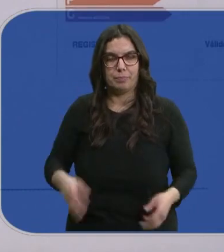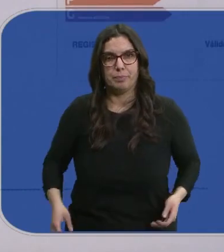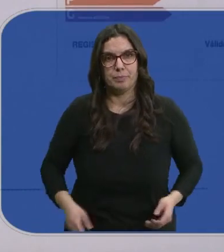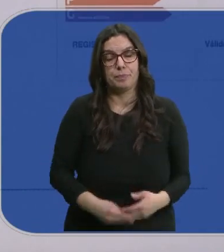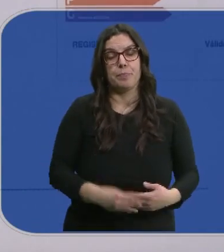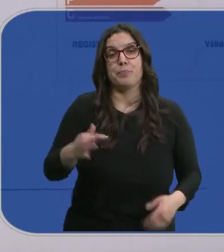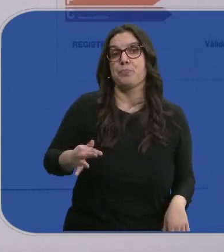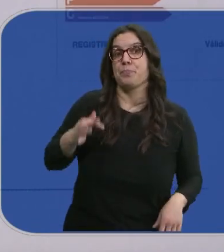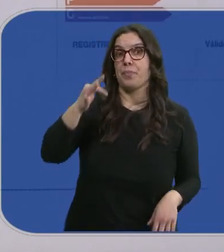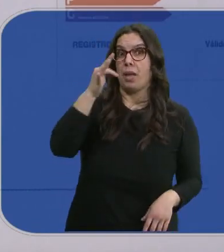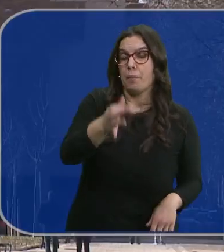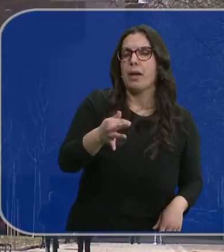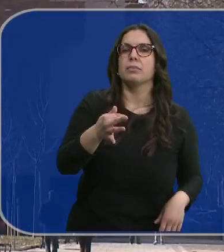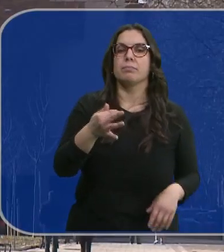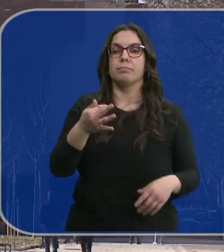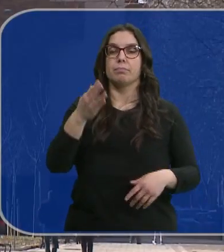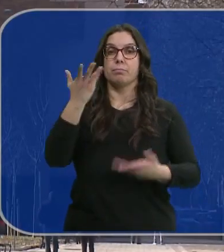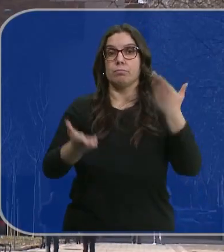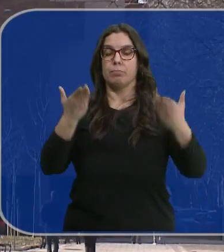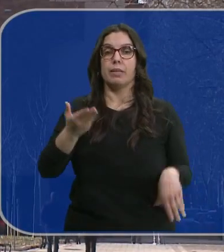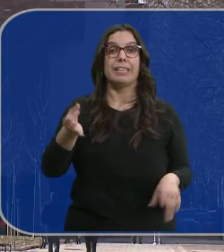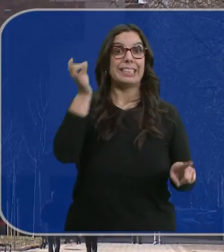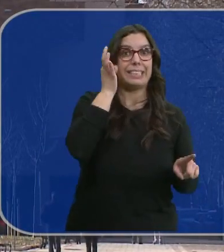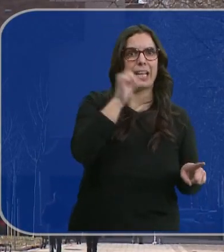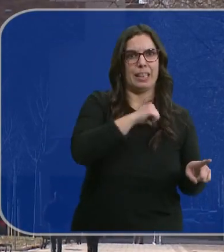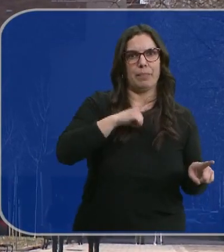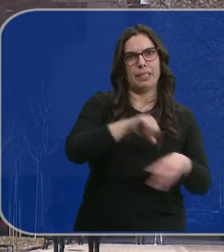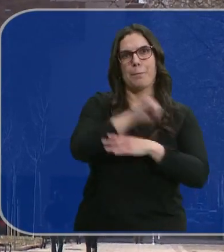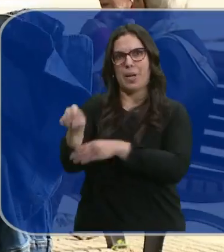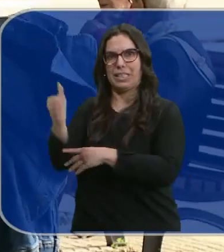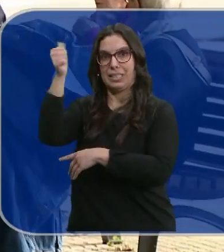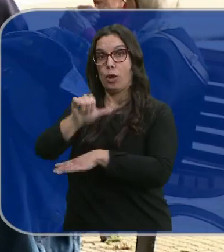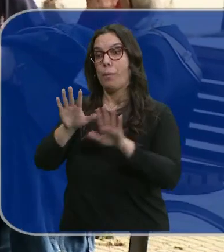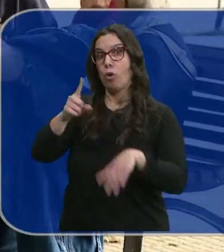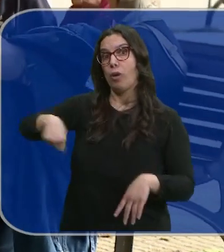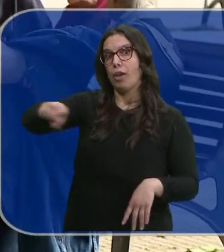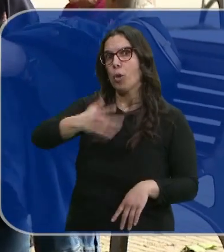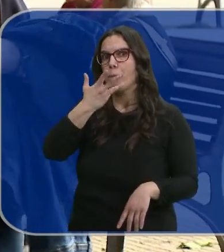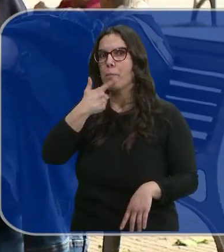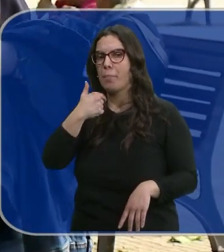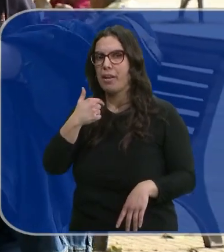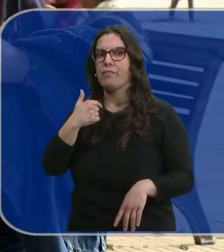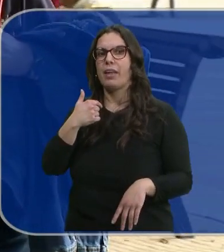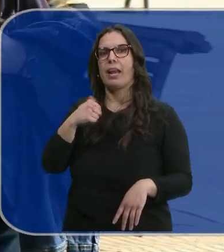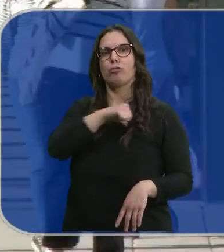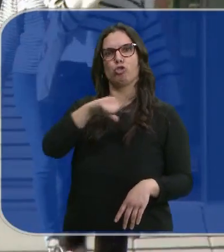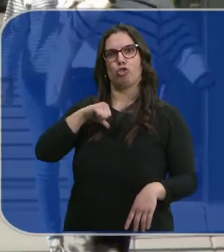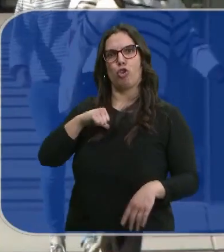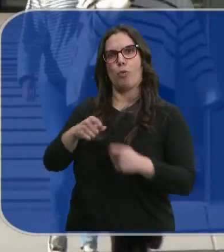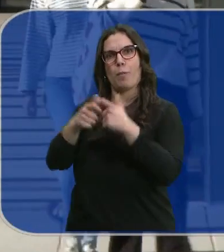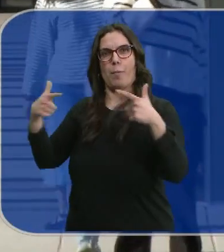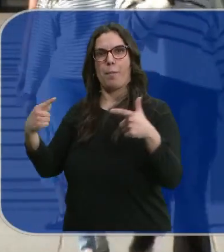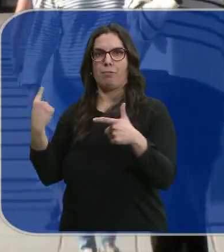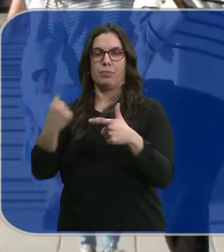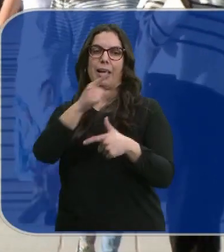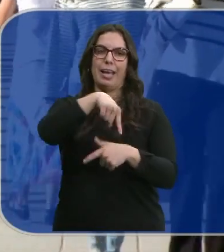mes. Además, por géneros se independizan más las chicas que los chicos, sin embargo ellos prefieren hacerlo más en solitario que